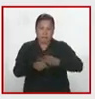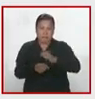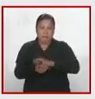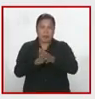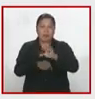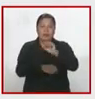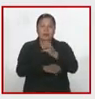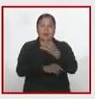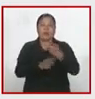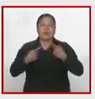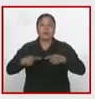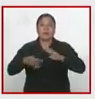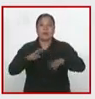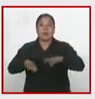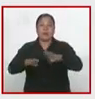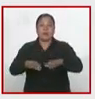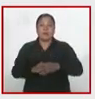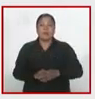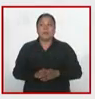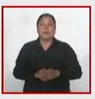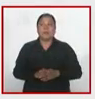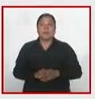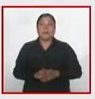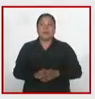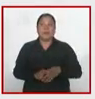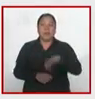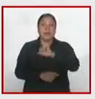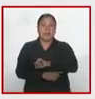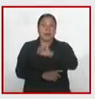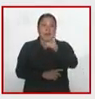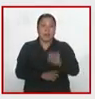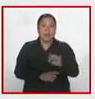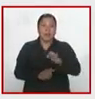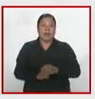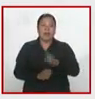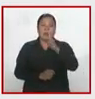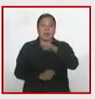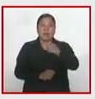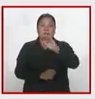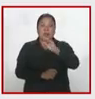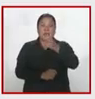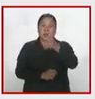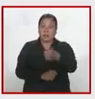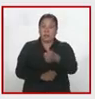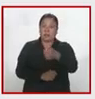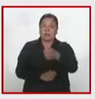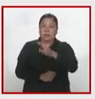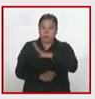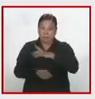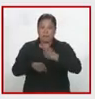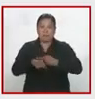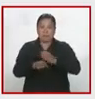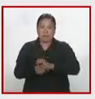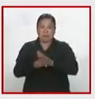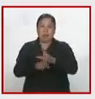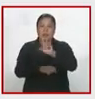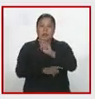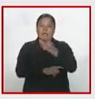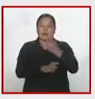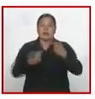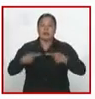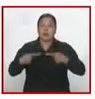64 defunciones y la jurisdicción de la sierra 196 casos confirmados y 33